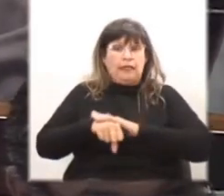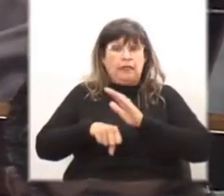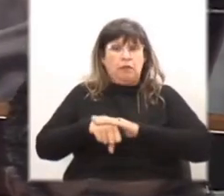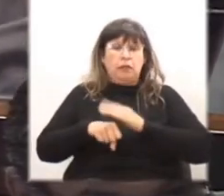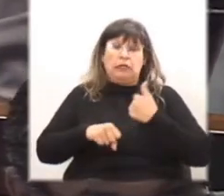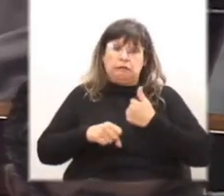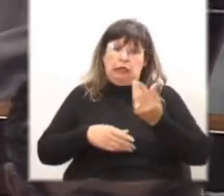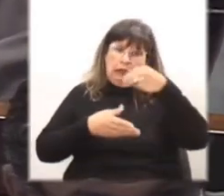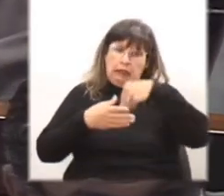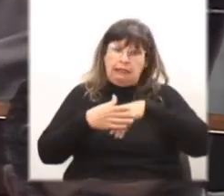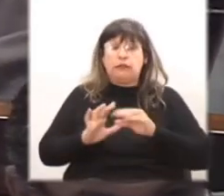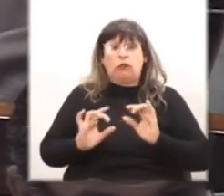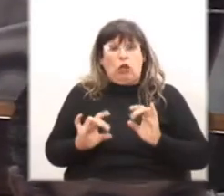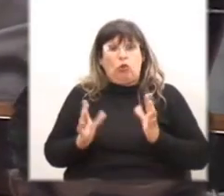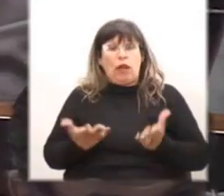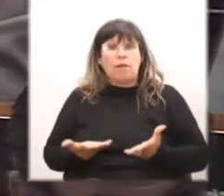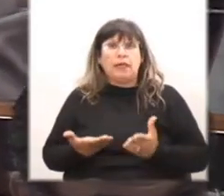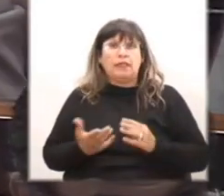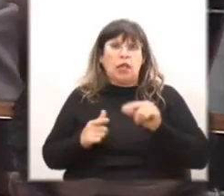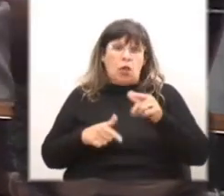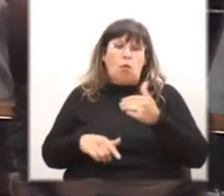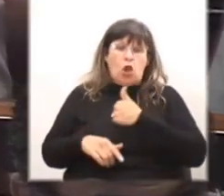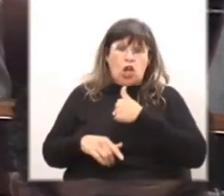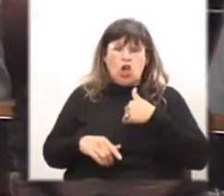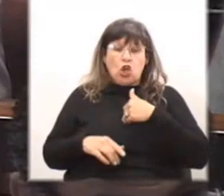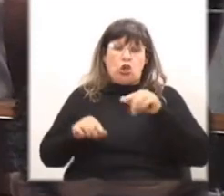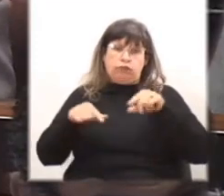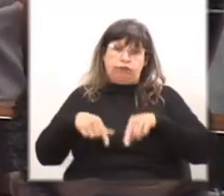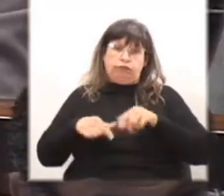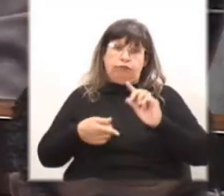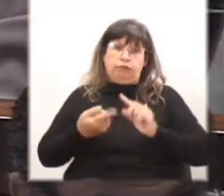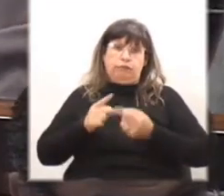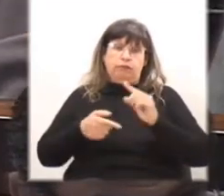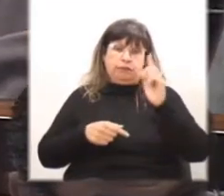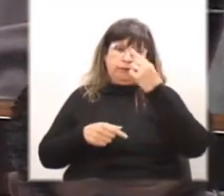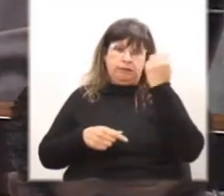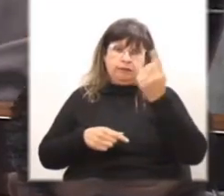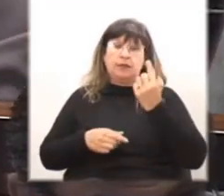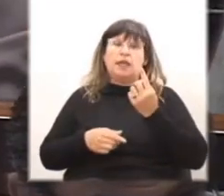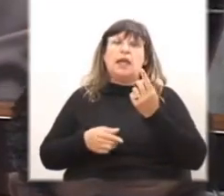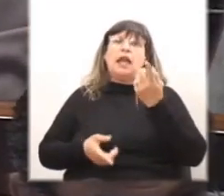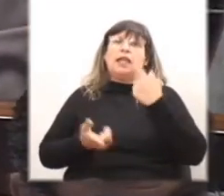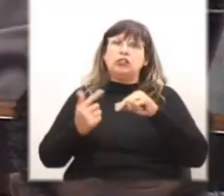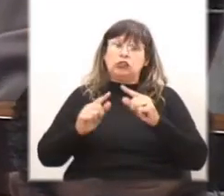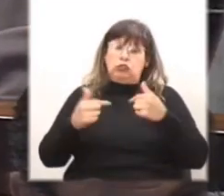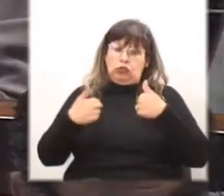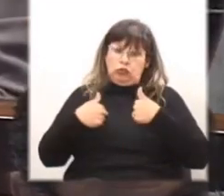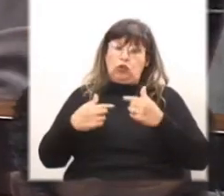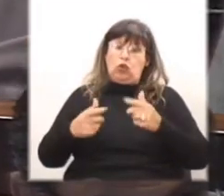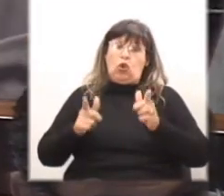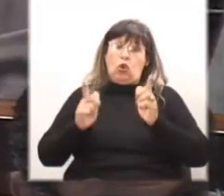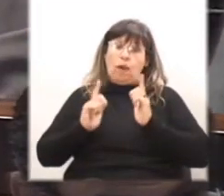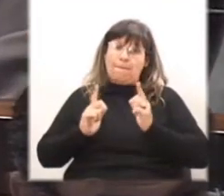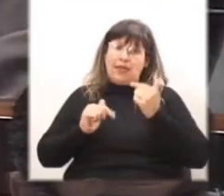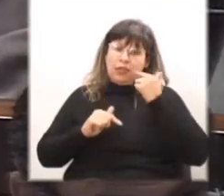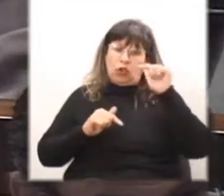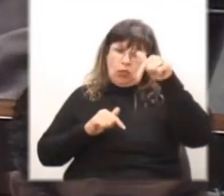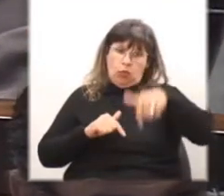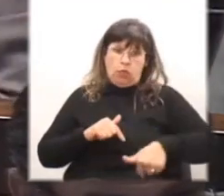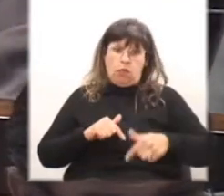caben naturalmente por su rol de canciller. Entonces espero que en esta